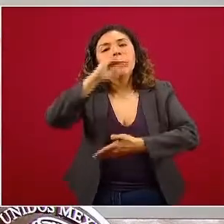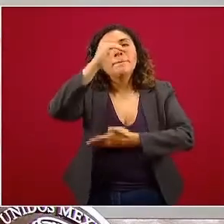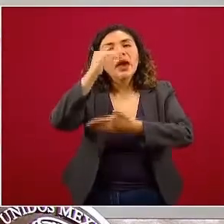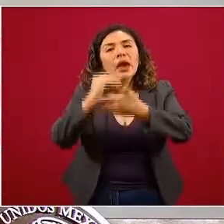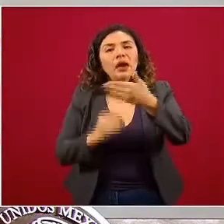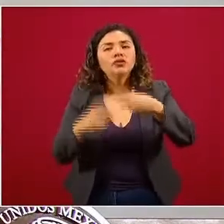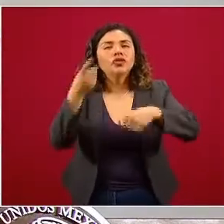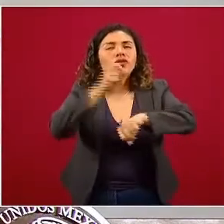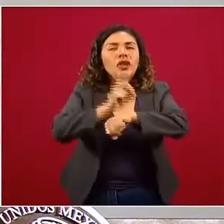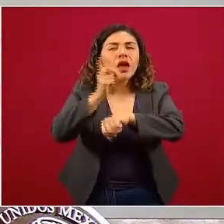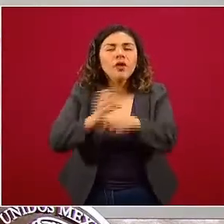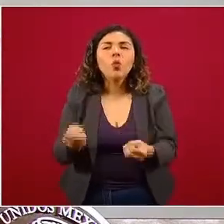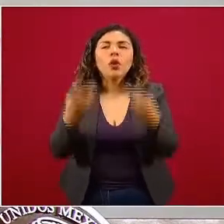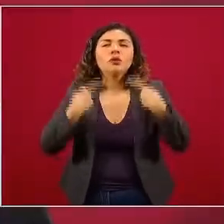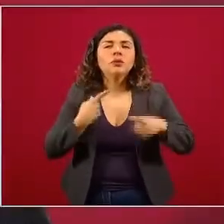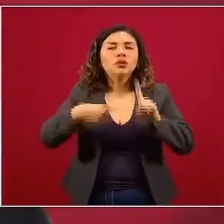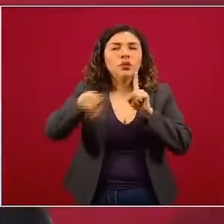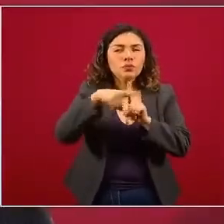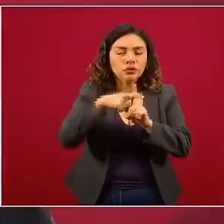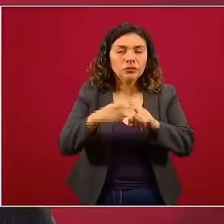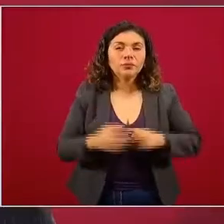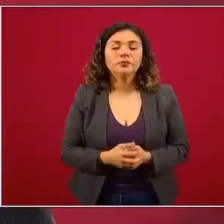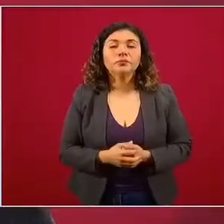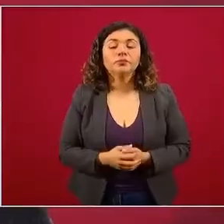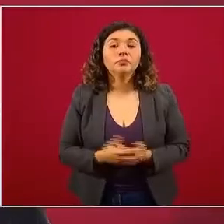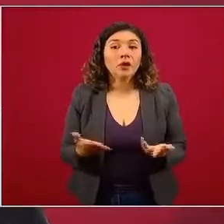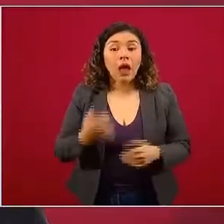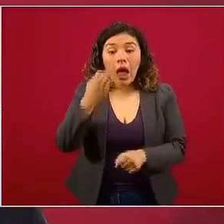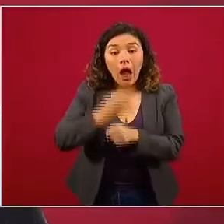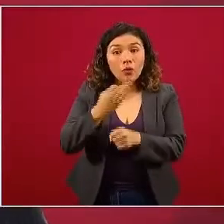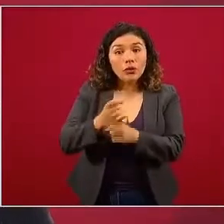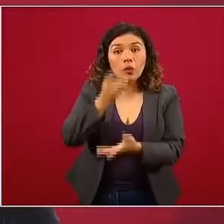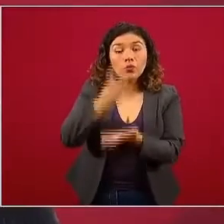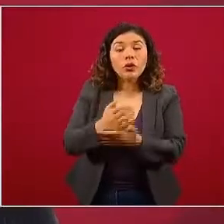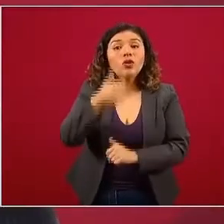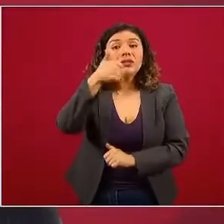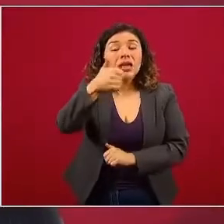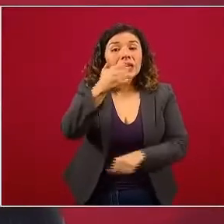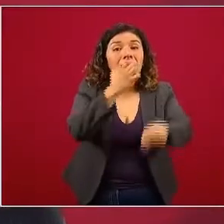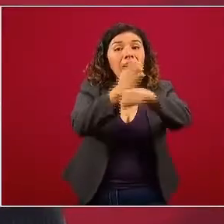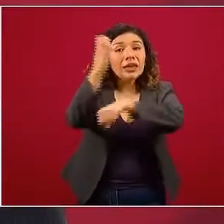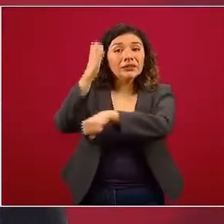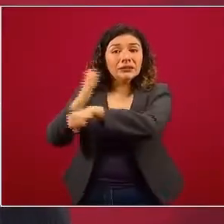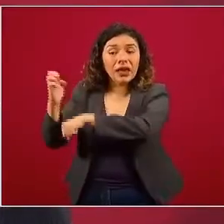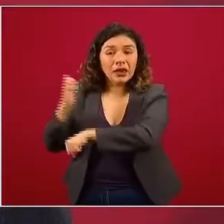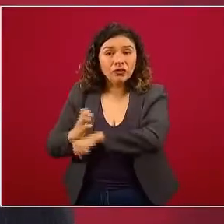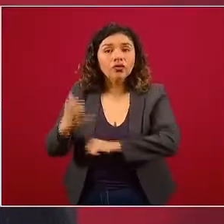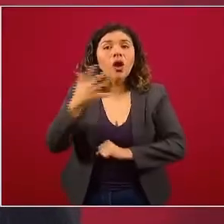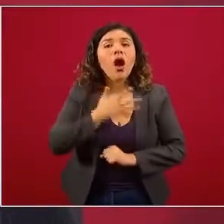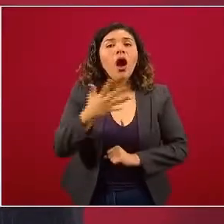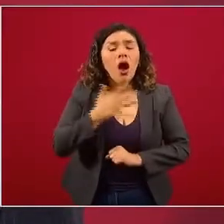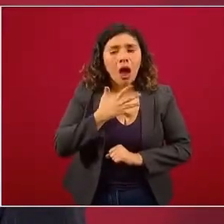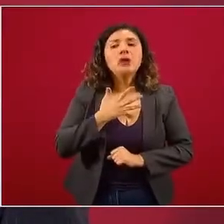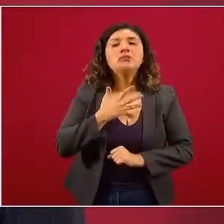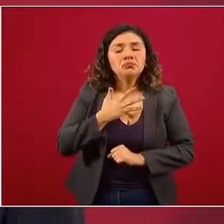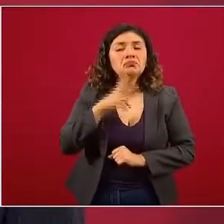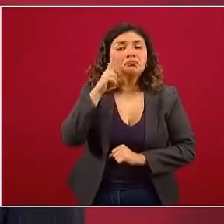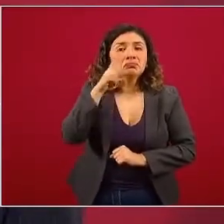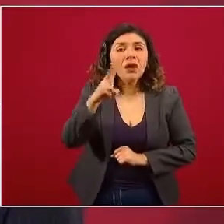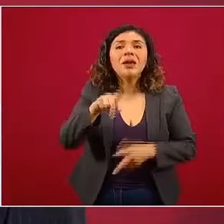reducirse el número diario de casos. Y solamente en este momento 6 entidades federativas tienen un